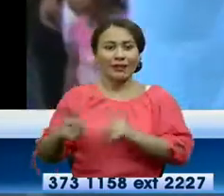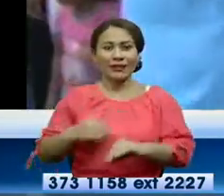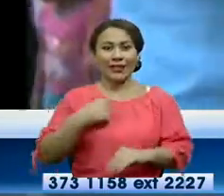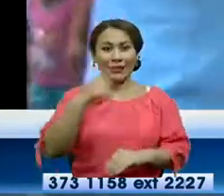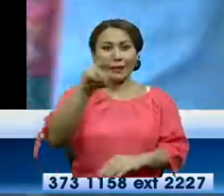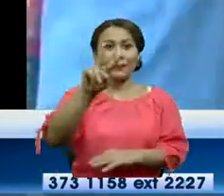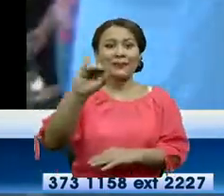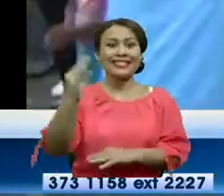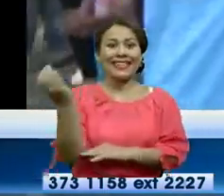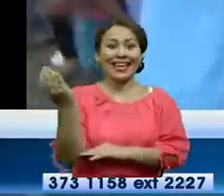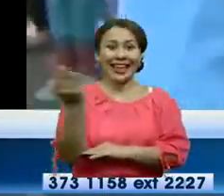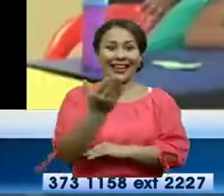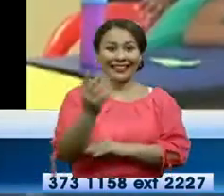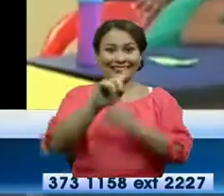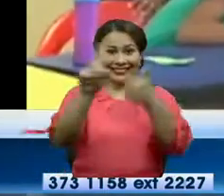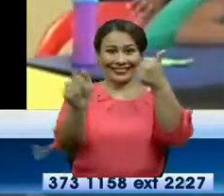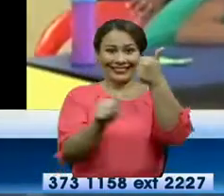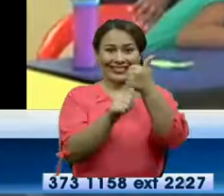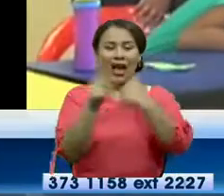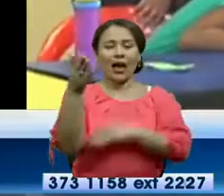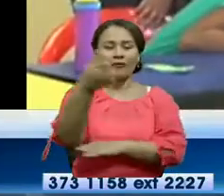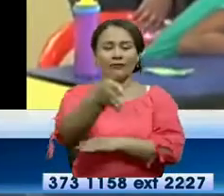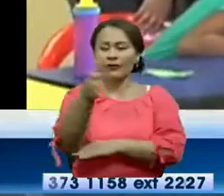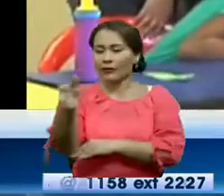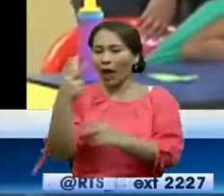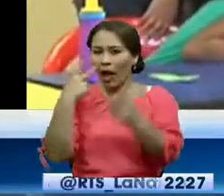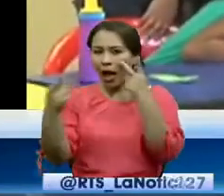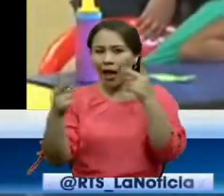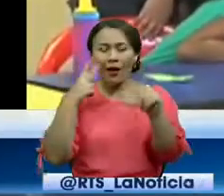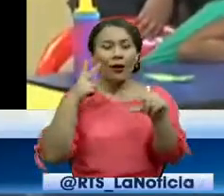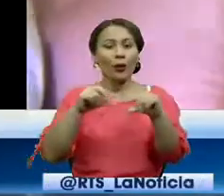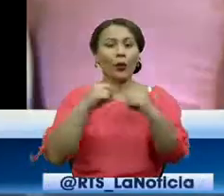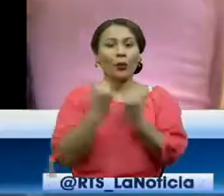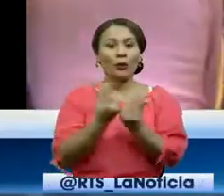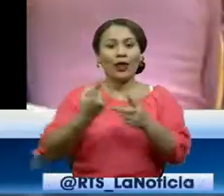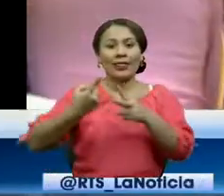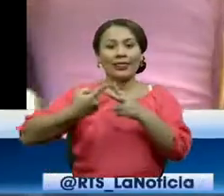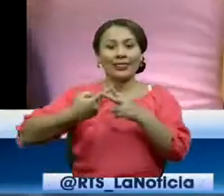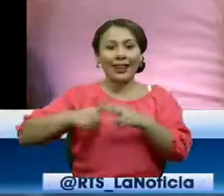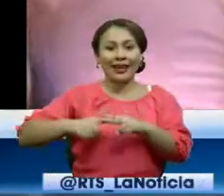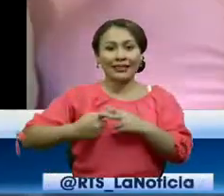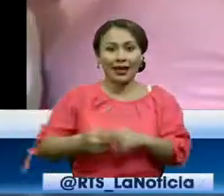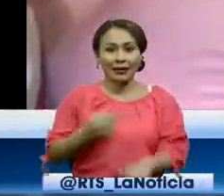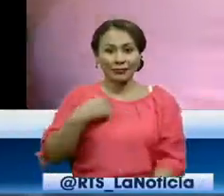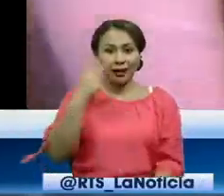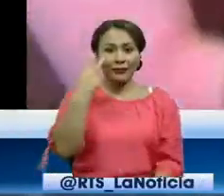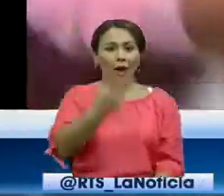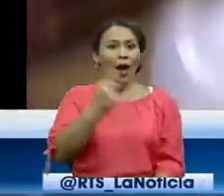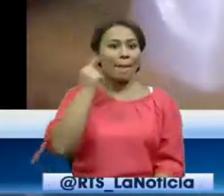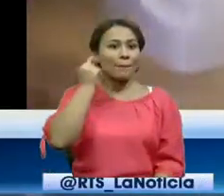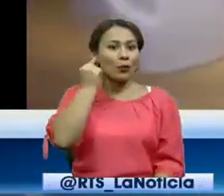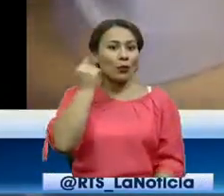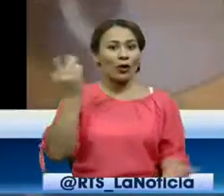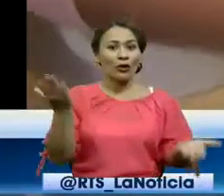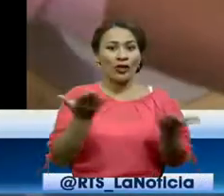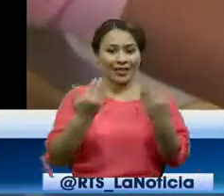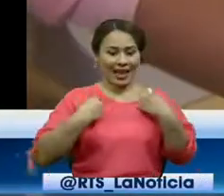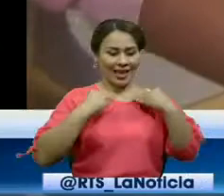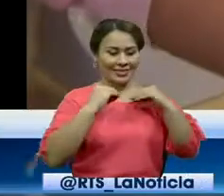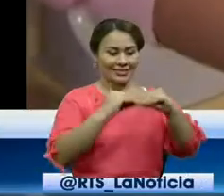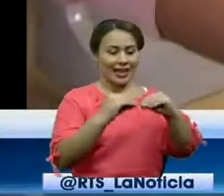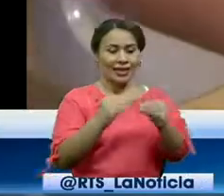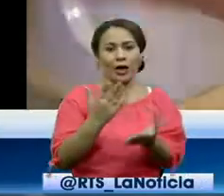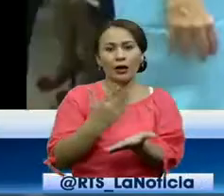Guayaquil visitó los grupos del vacacional y también los talleres de emprendimiento para mujeres, en donde se enseñan